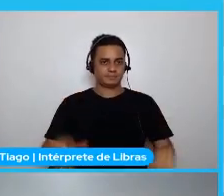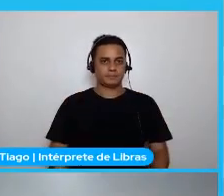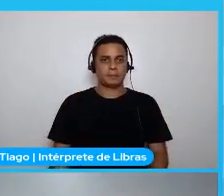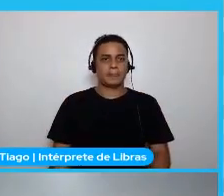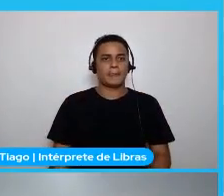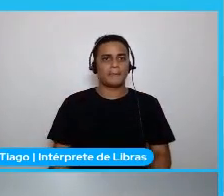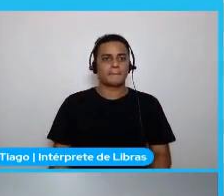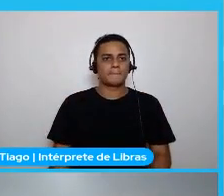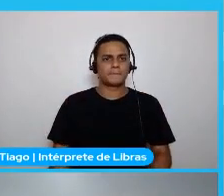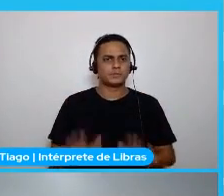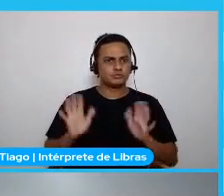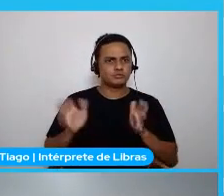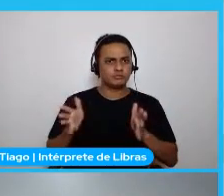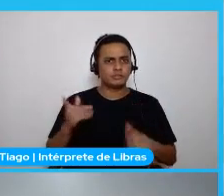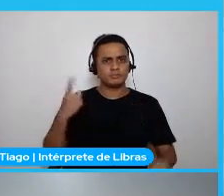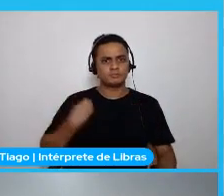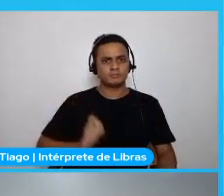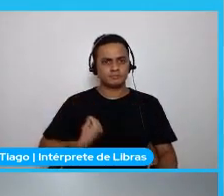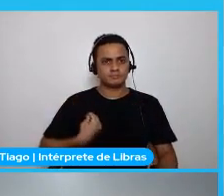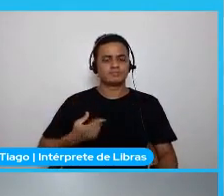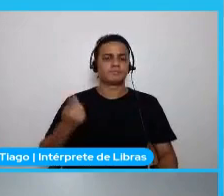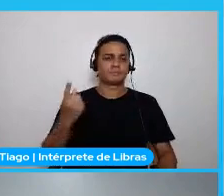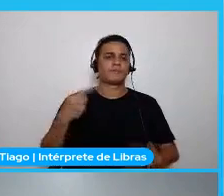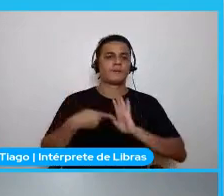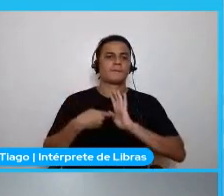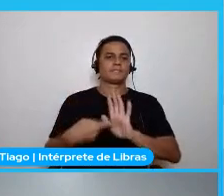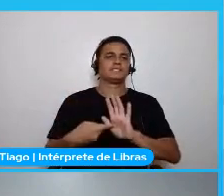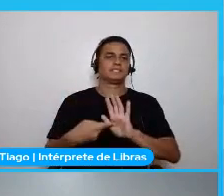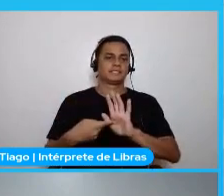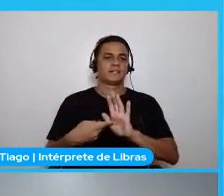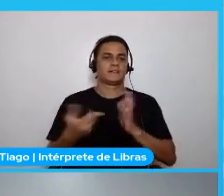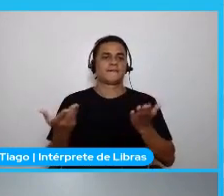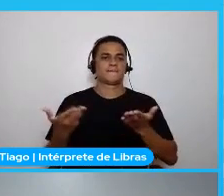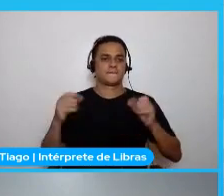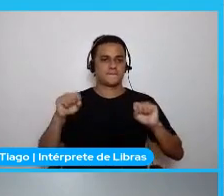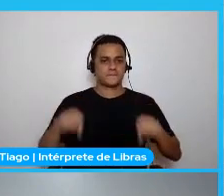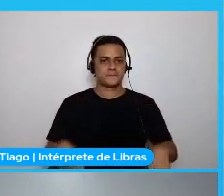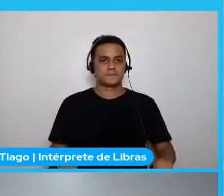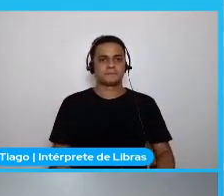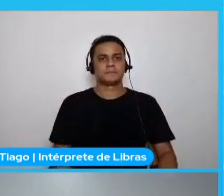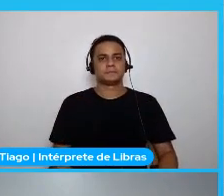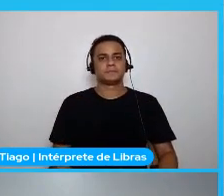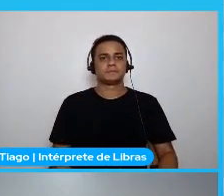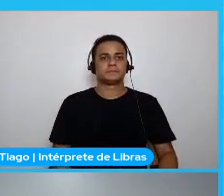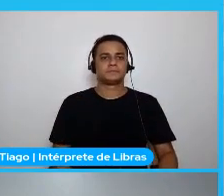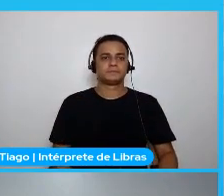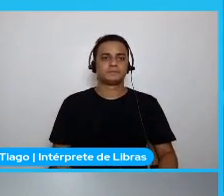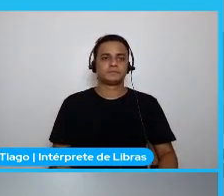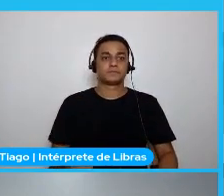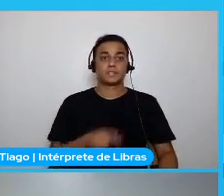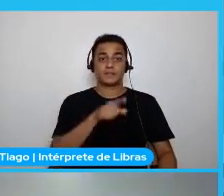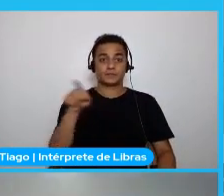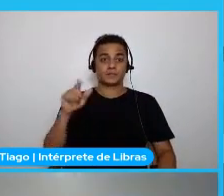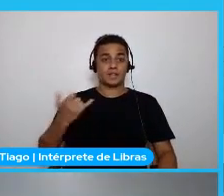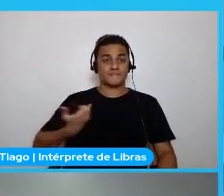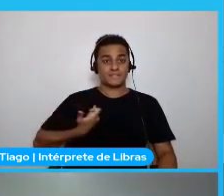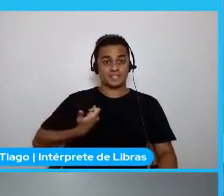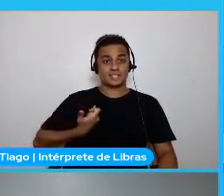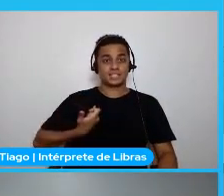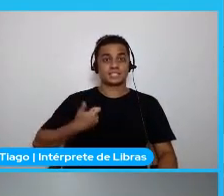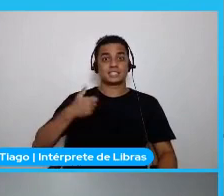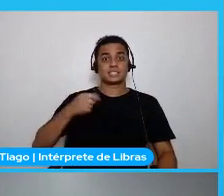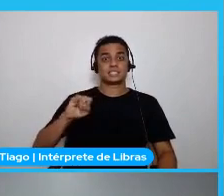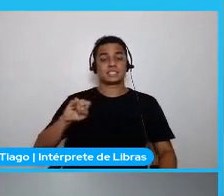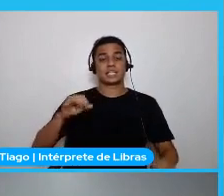Bueno, estoy compartiendo ya la pantalla. Pongo la presentación ahora sí. ¿Me ayudan, por favor,